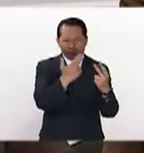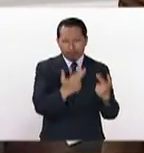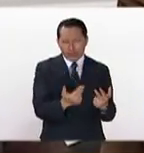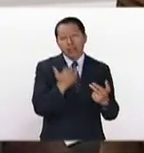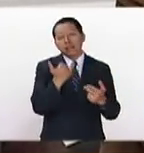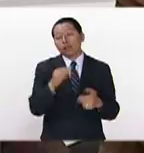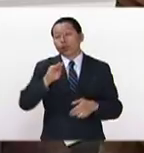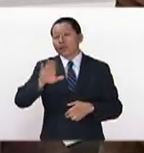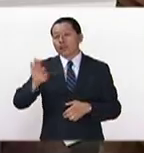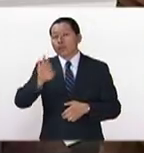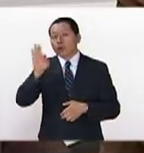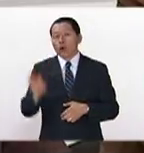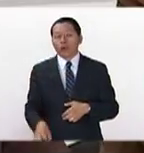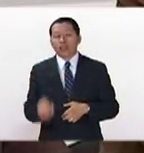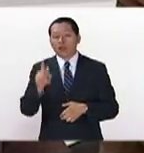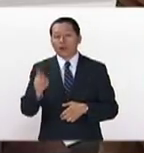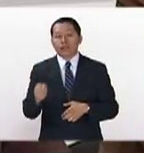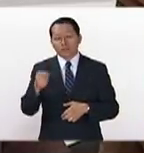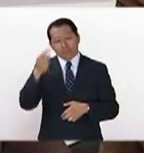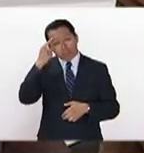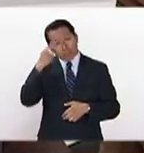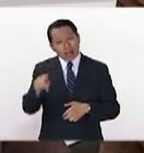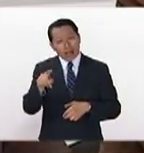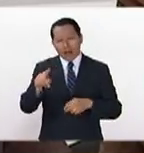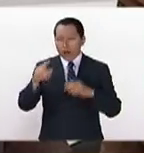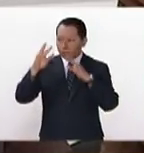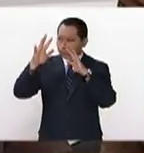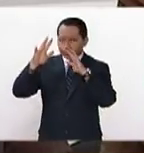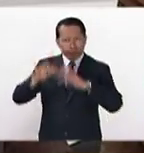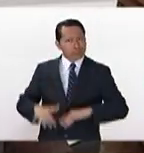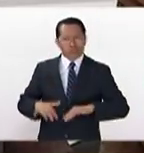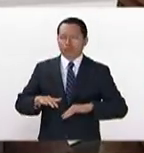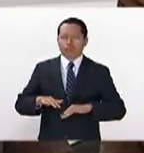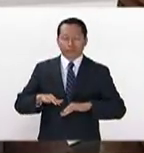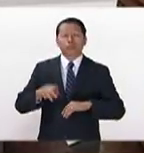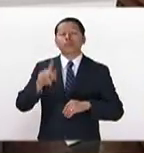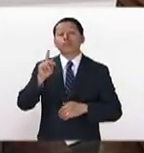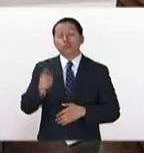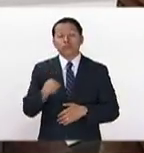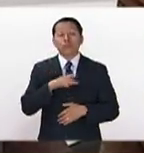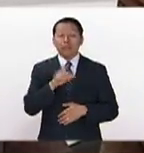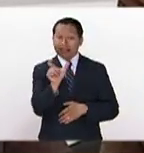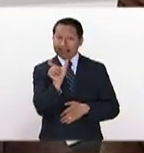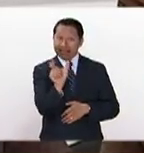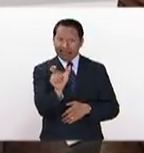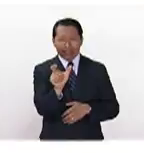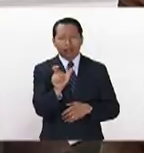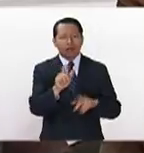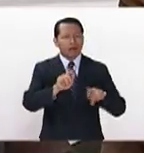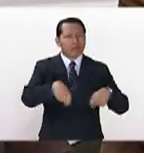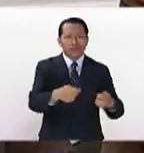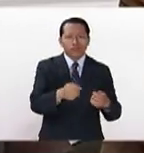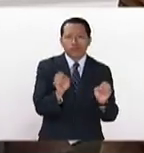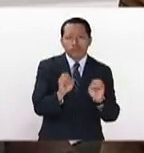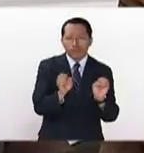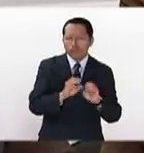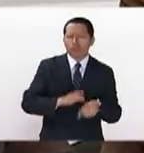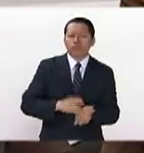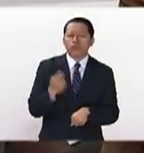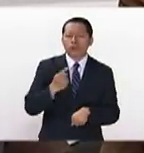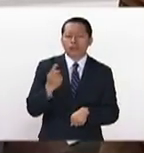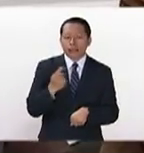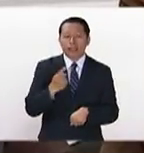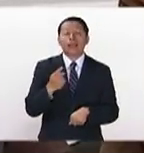el 95% de las tarjetas para daño total. Las tarjetas que no se han entregado es porque no